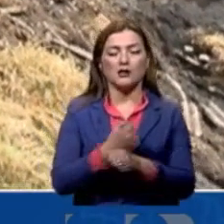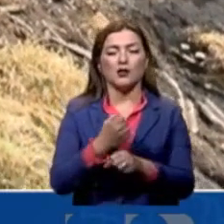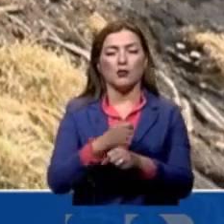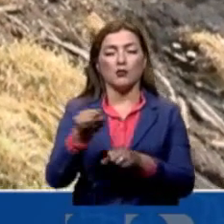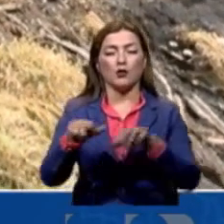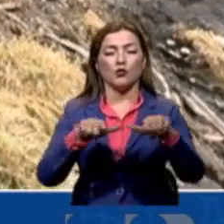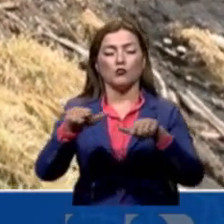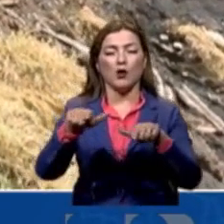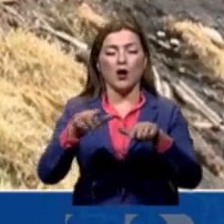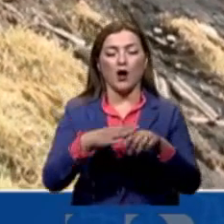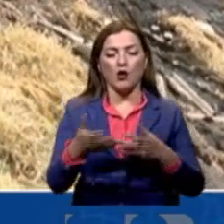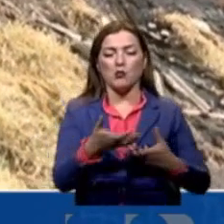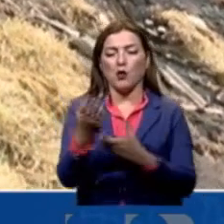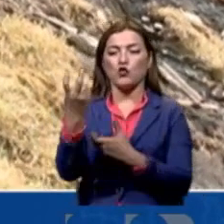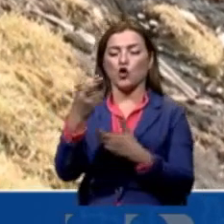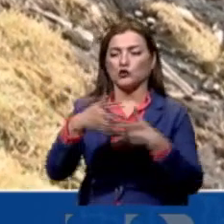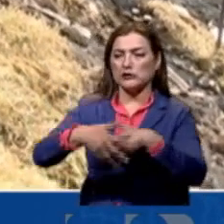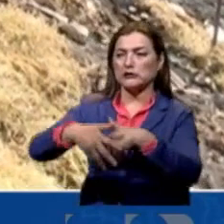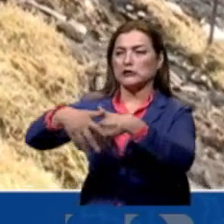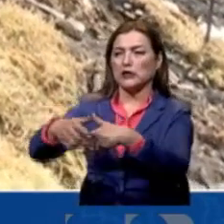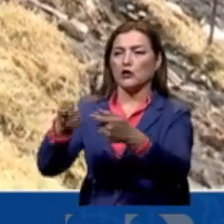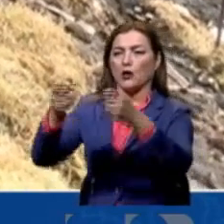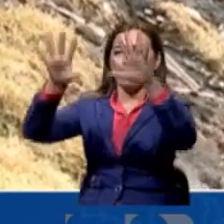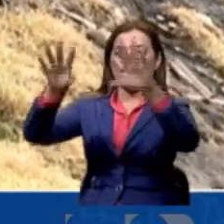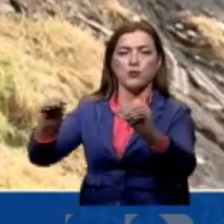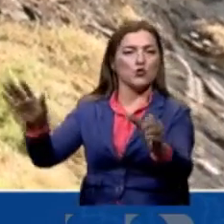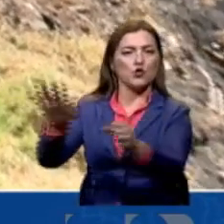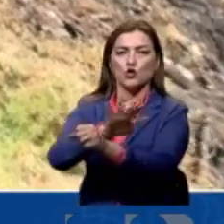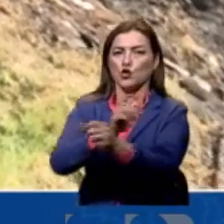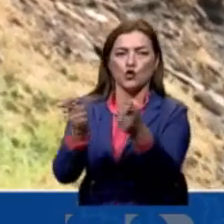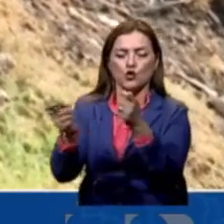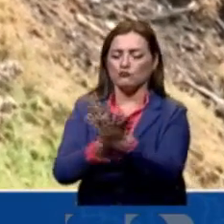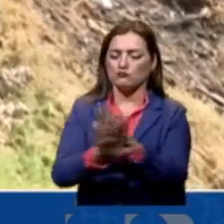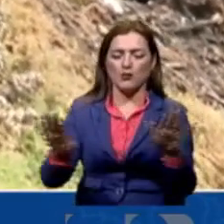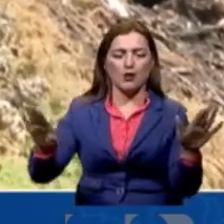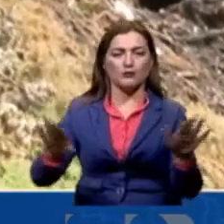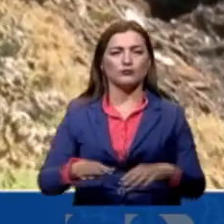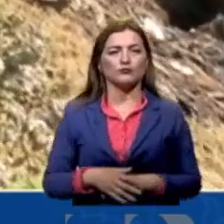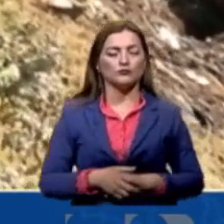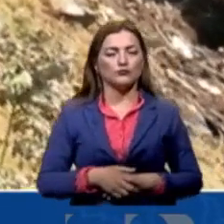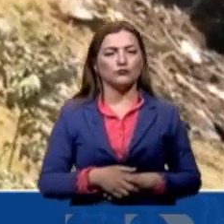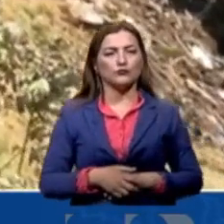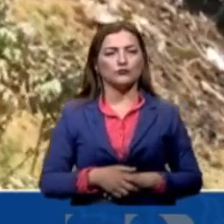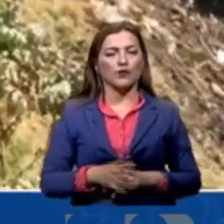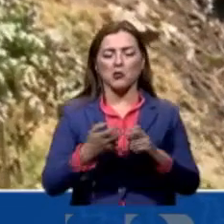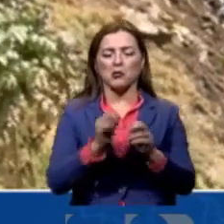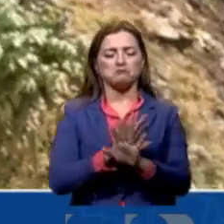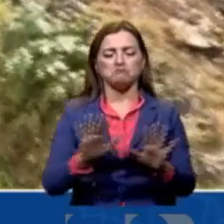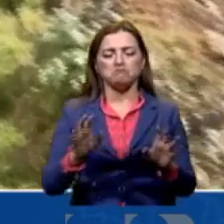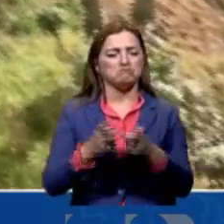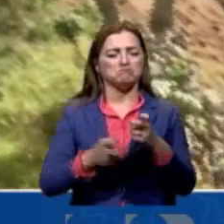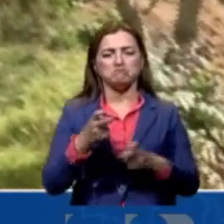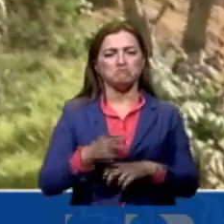12 efectivos aproximadamente. Al momento el incendio ya está totalmente apagado, está controlado, ya está siendo liquidado y no tenemos mayores novedades en el